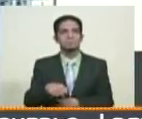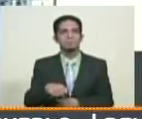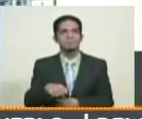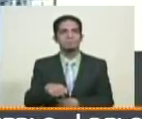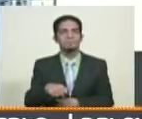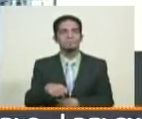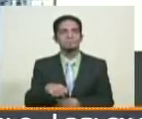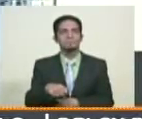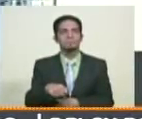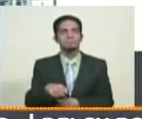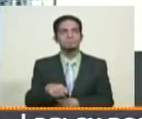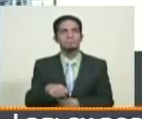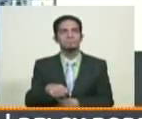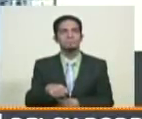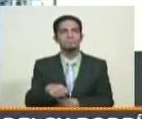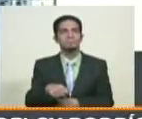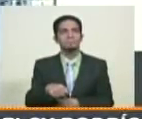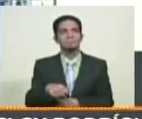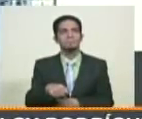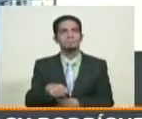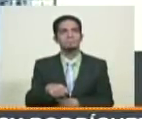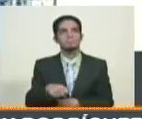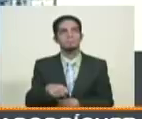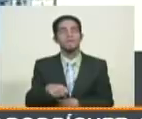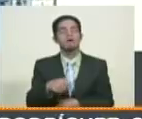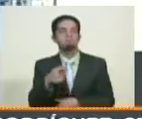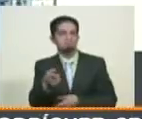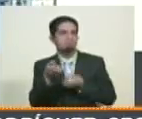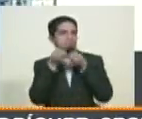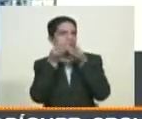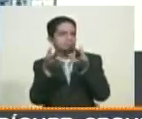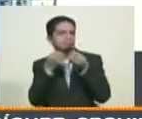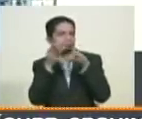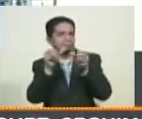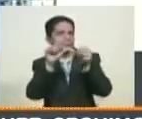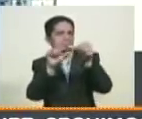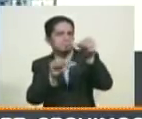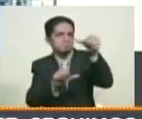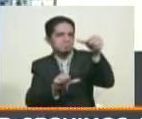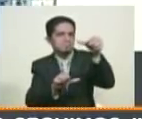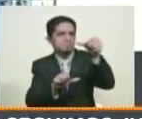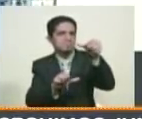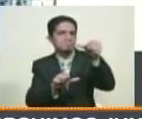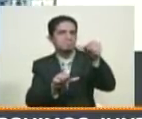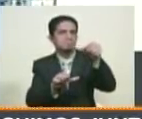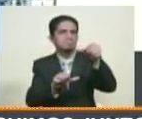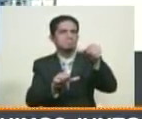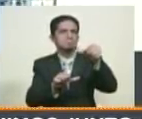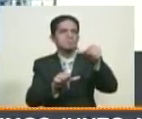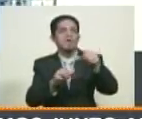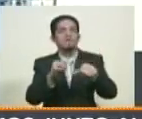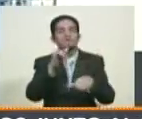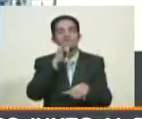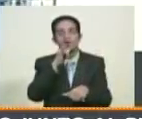respetando la reserva legal, detalles de un hecho que a escasas horas de haber ocurrido,